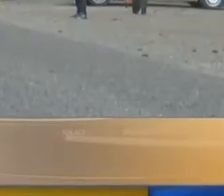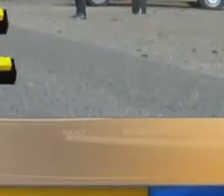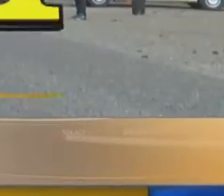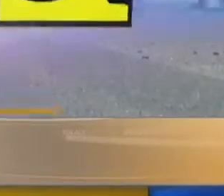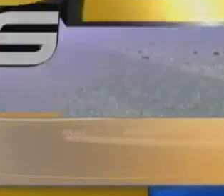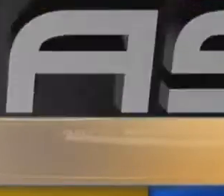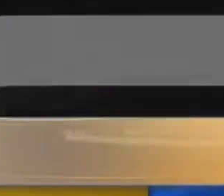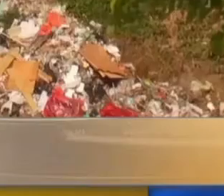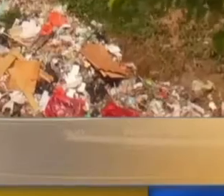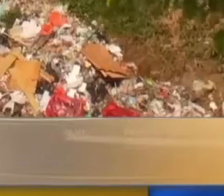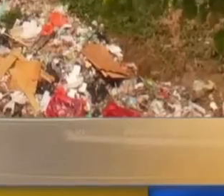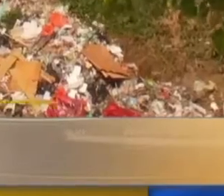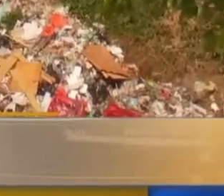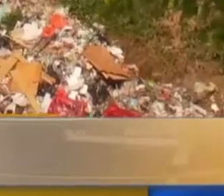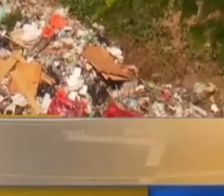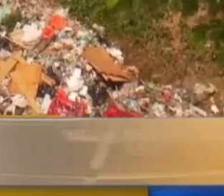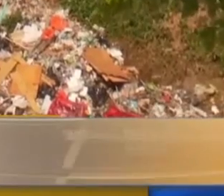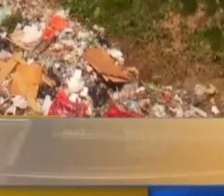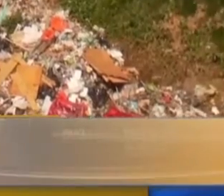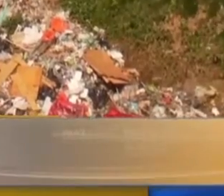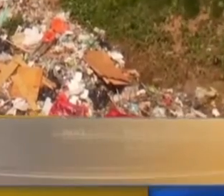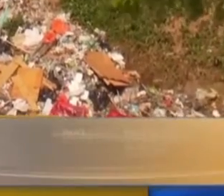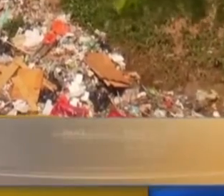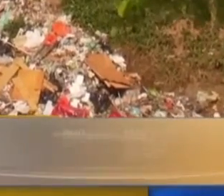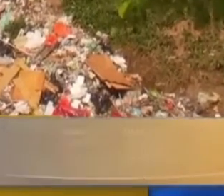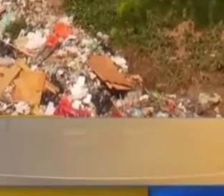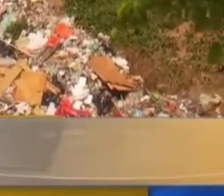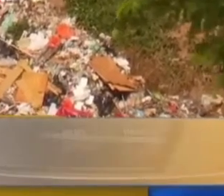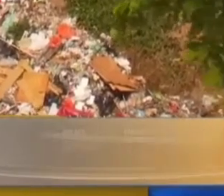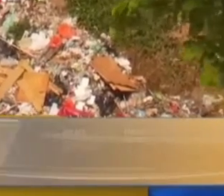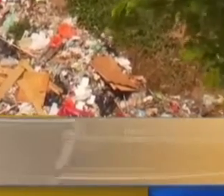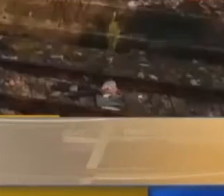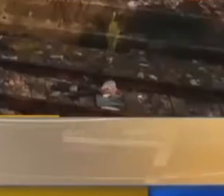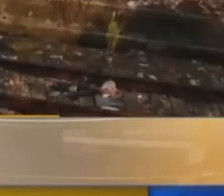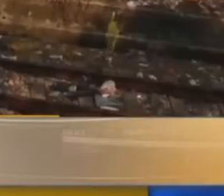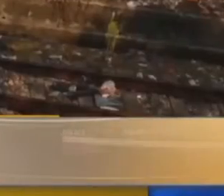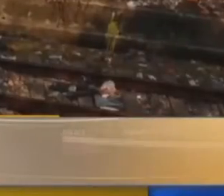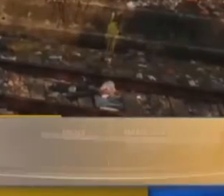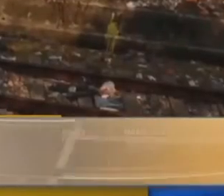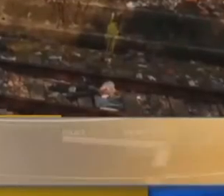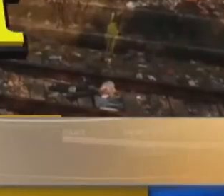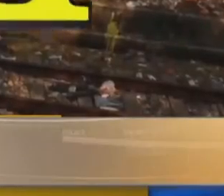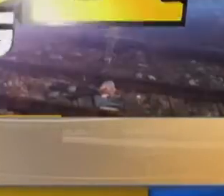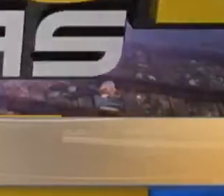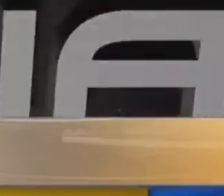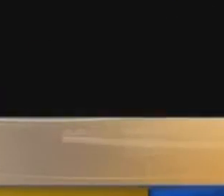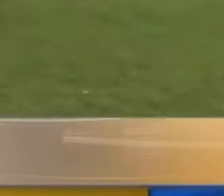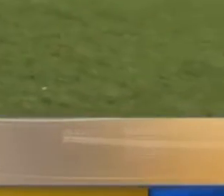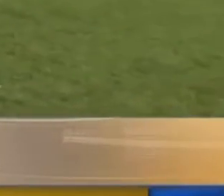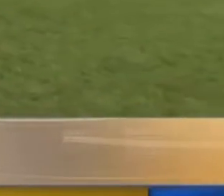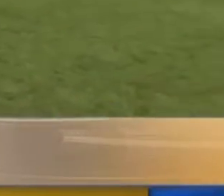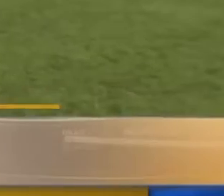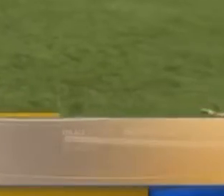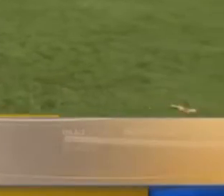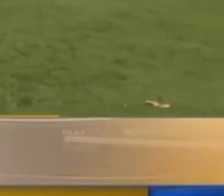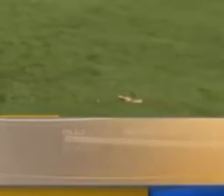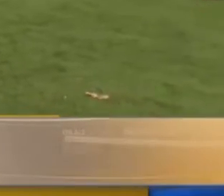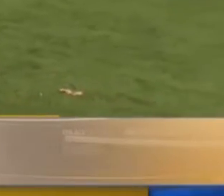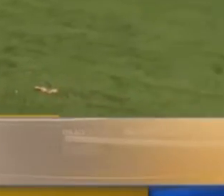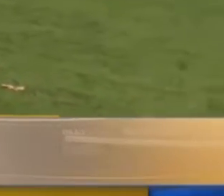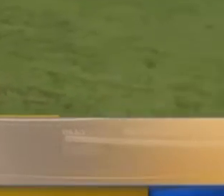Santander. Convertida en un basurero está la carrilera del tren a la altura del barrio Santa Ana. Y en los